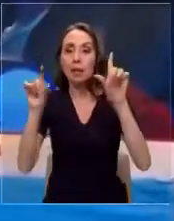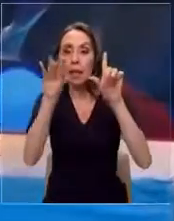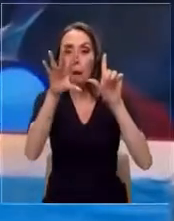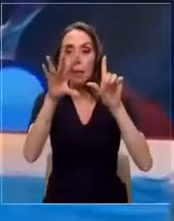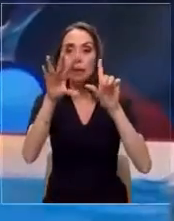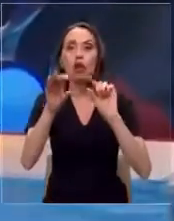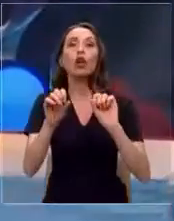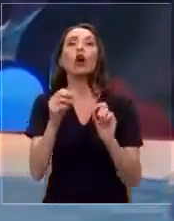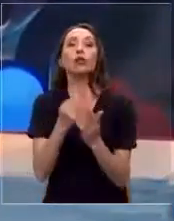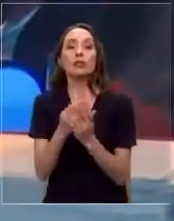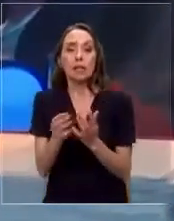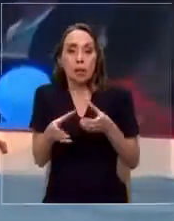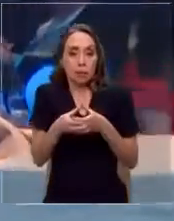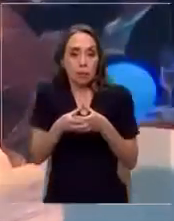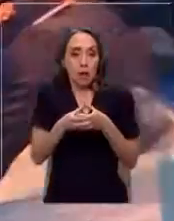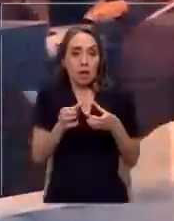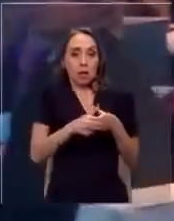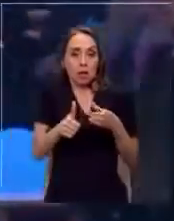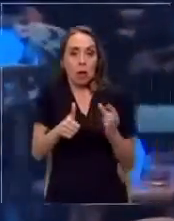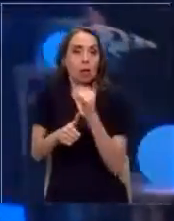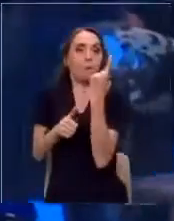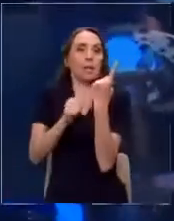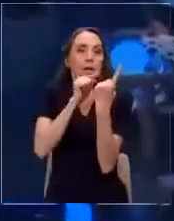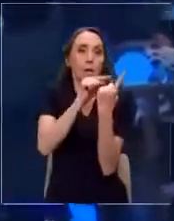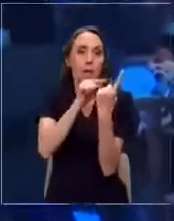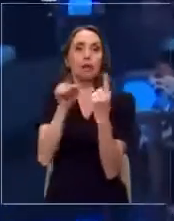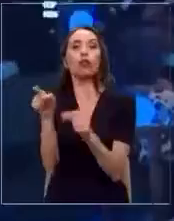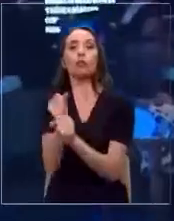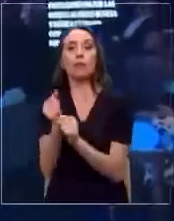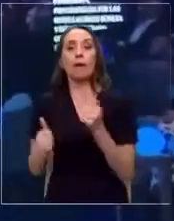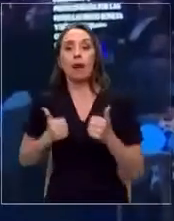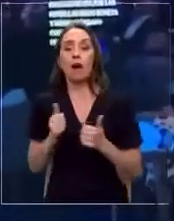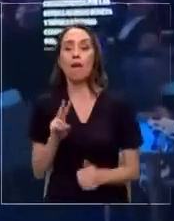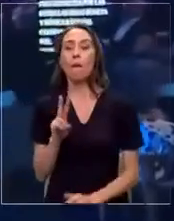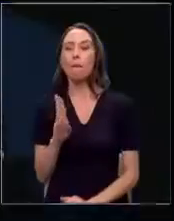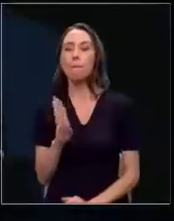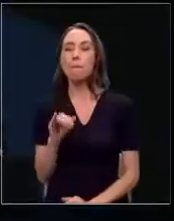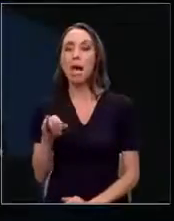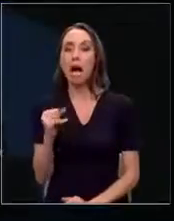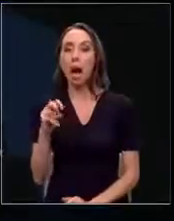el primero de nosotros protagonizado por benjamín vicuña imperdible